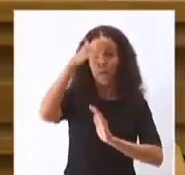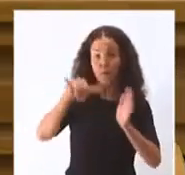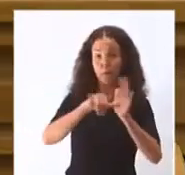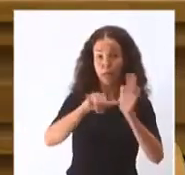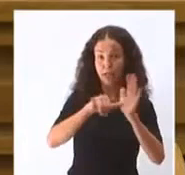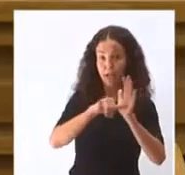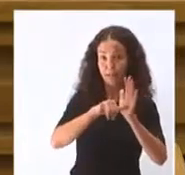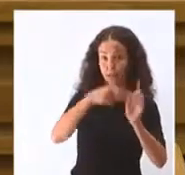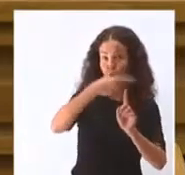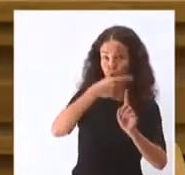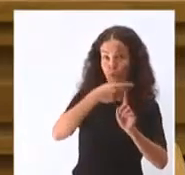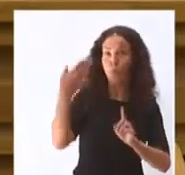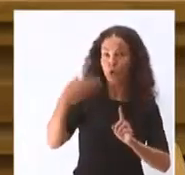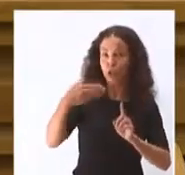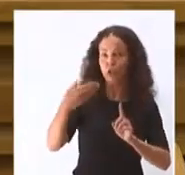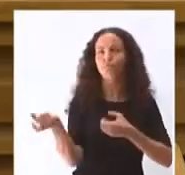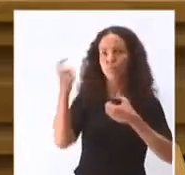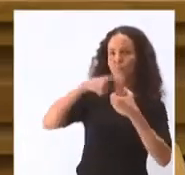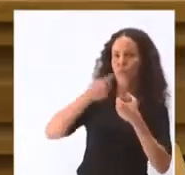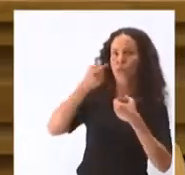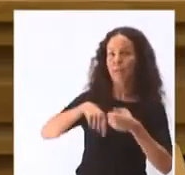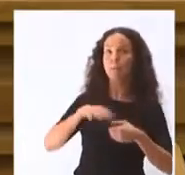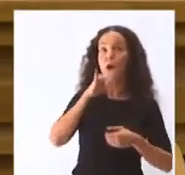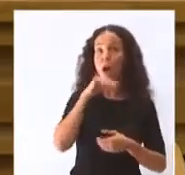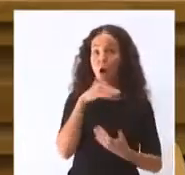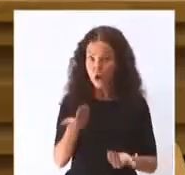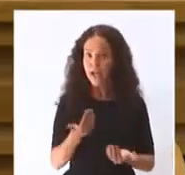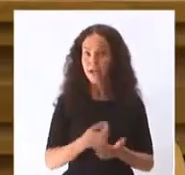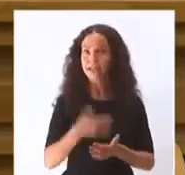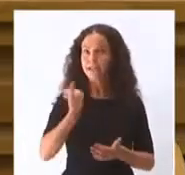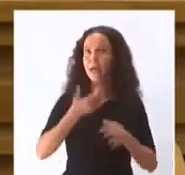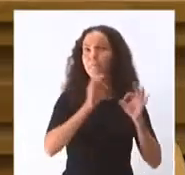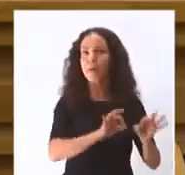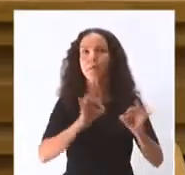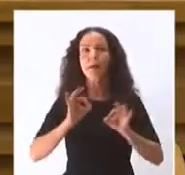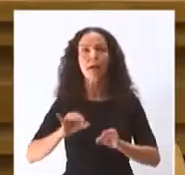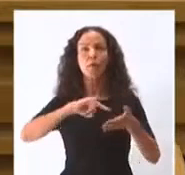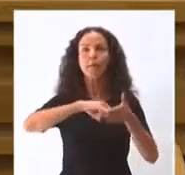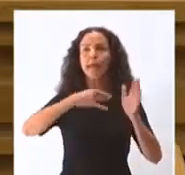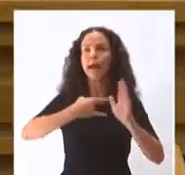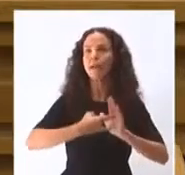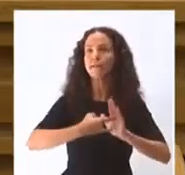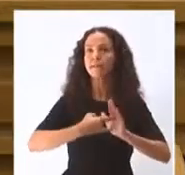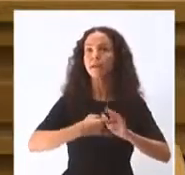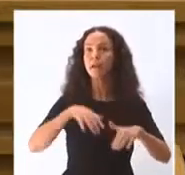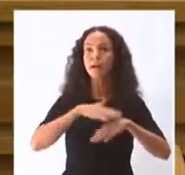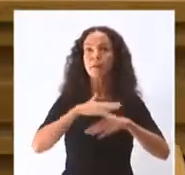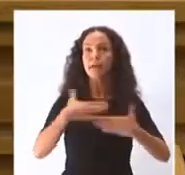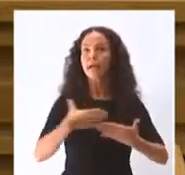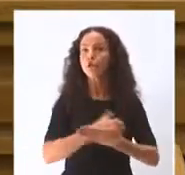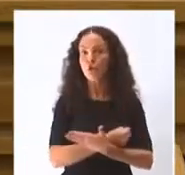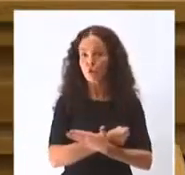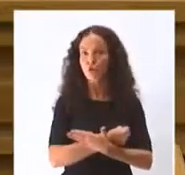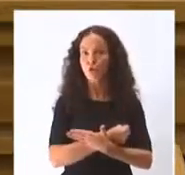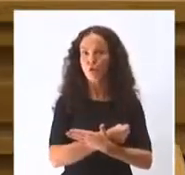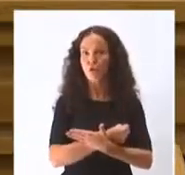porque se va a incorporar pero además tenemos ahora mismo ya en el horno muy preparados los planes para todo el entorno inmediato